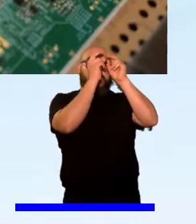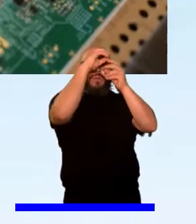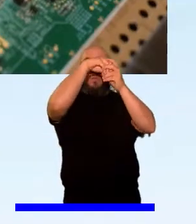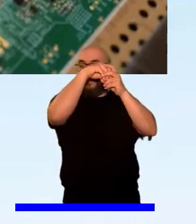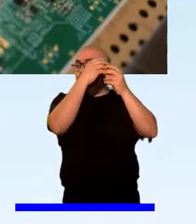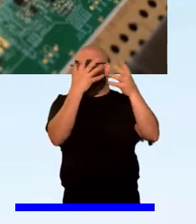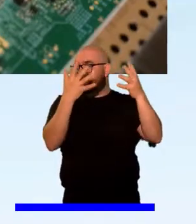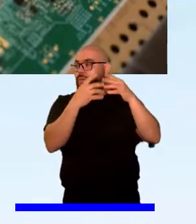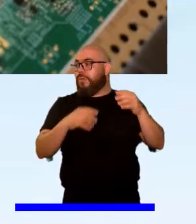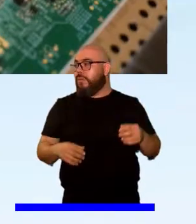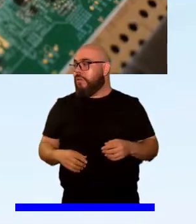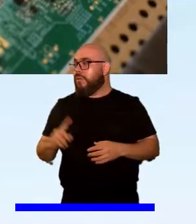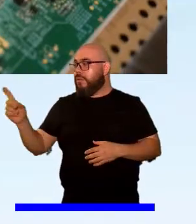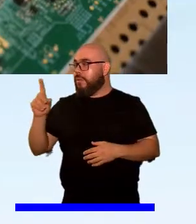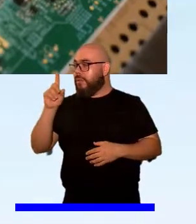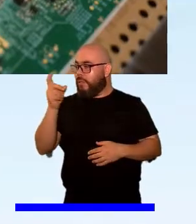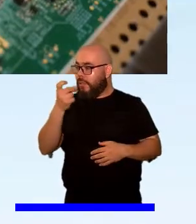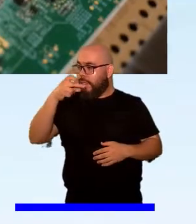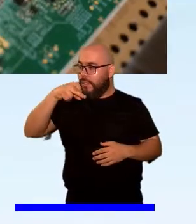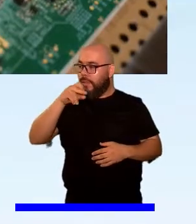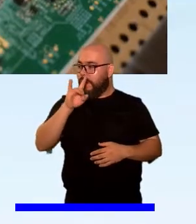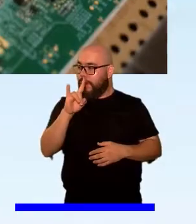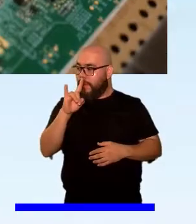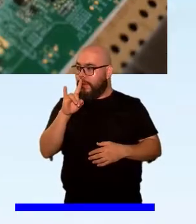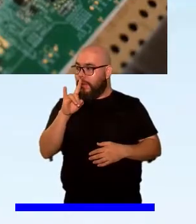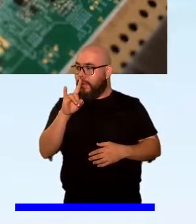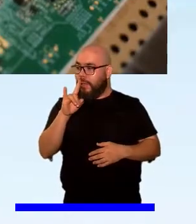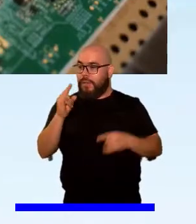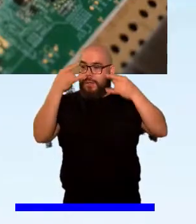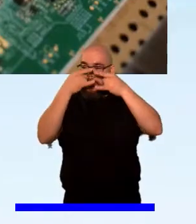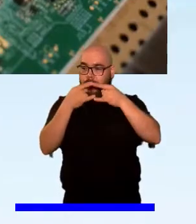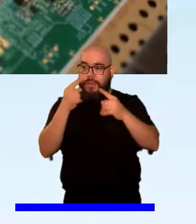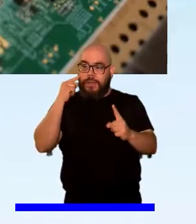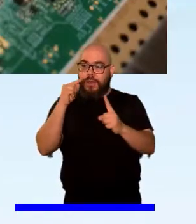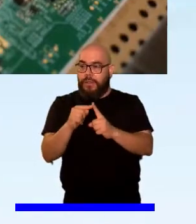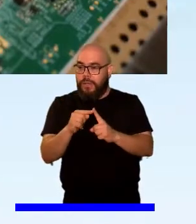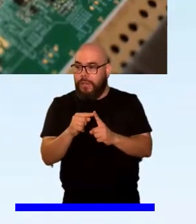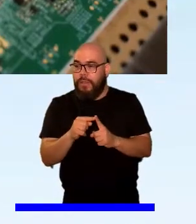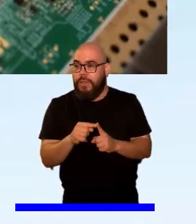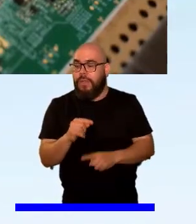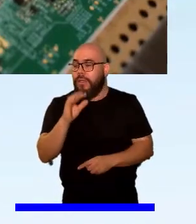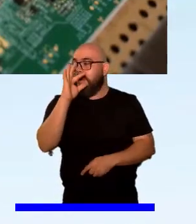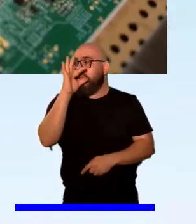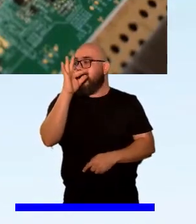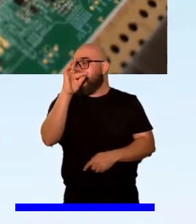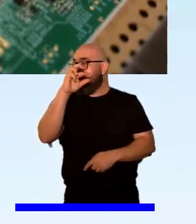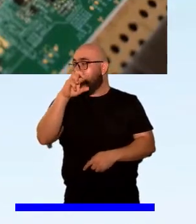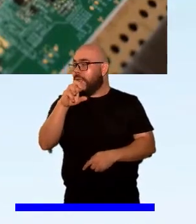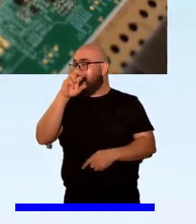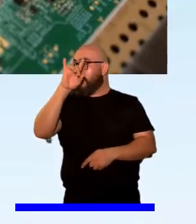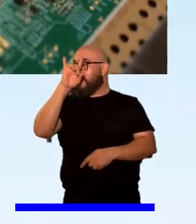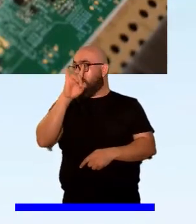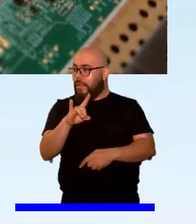cosas. Las GPUs están orientadas para trabajar con esas matrices. Las TPUs fueron diseñadas para trabajar con